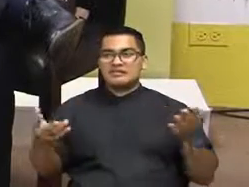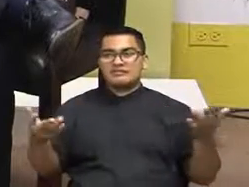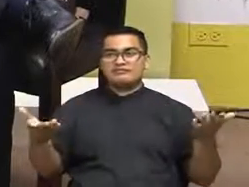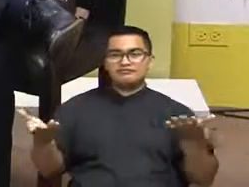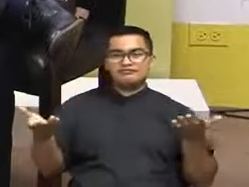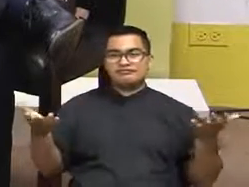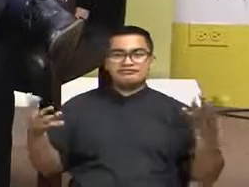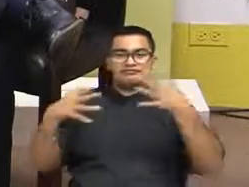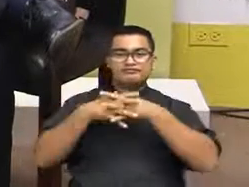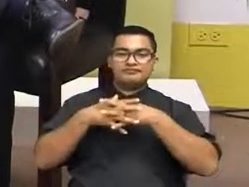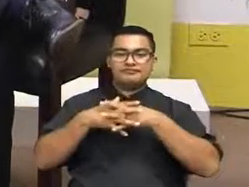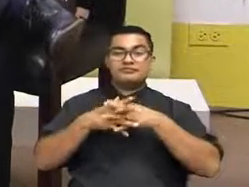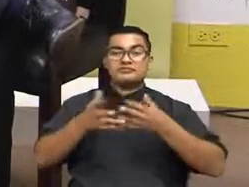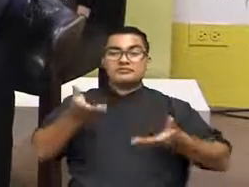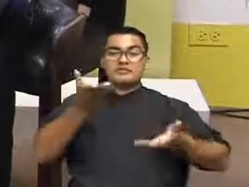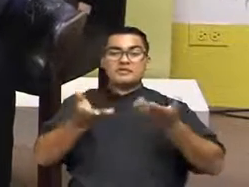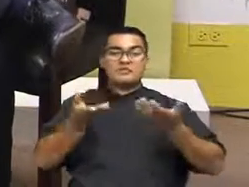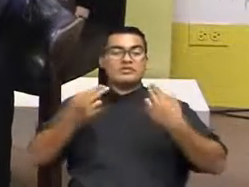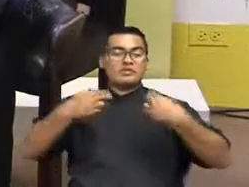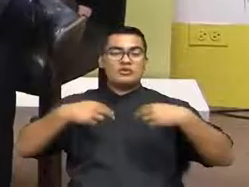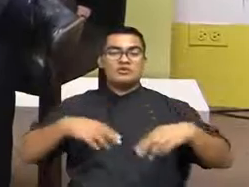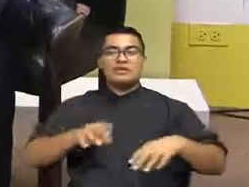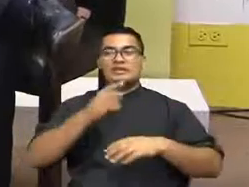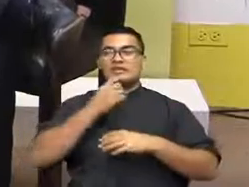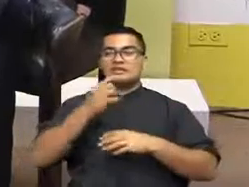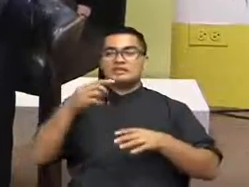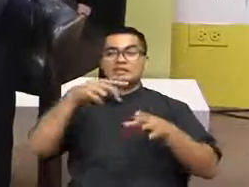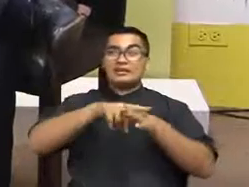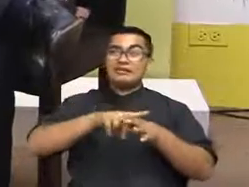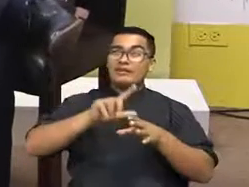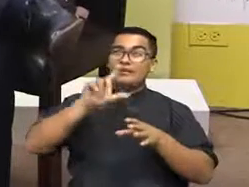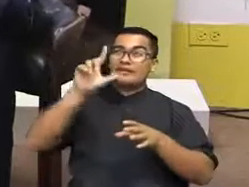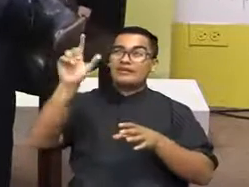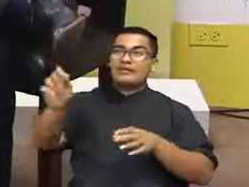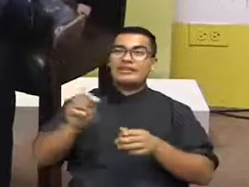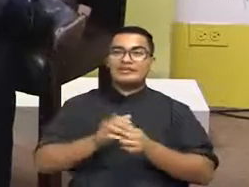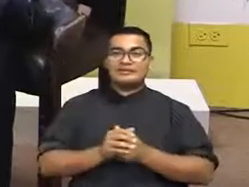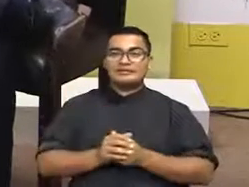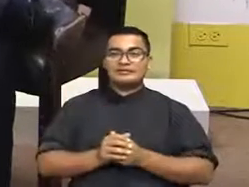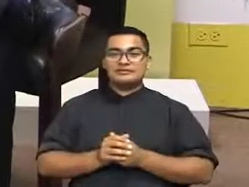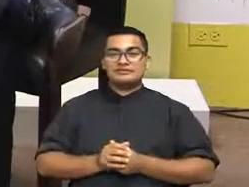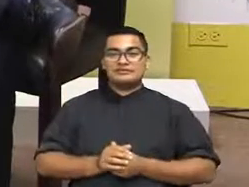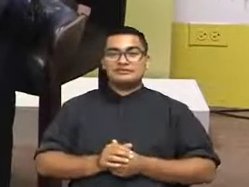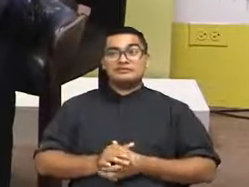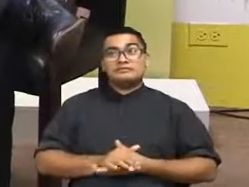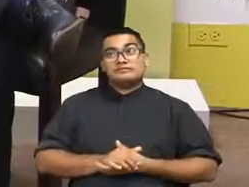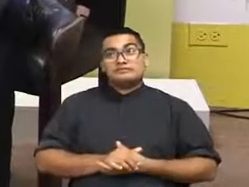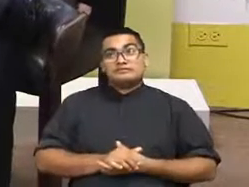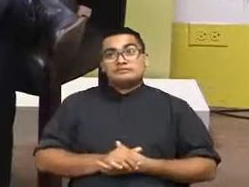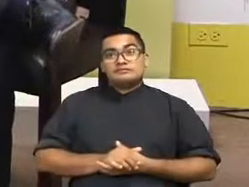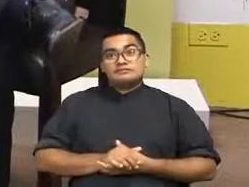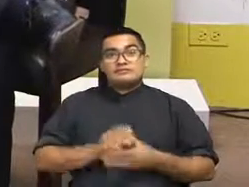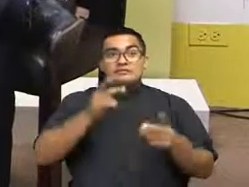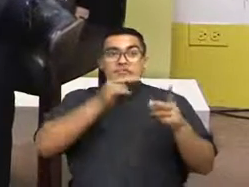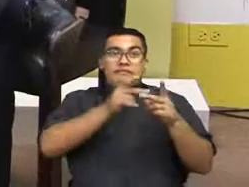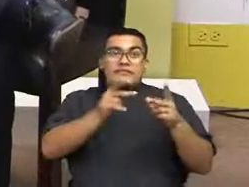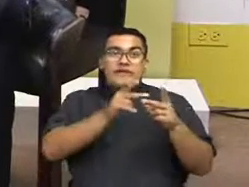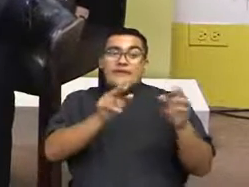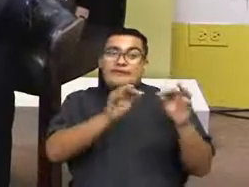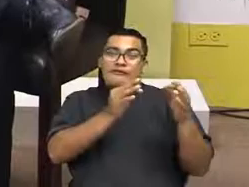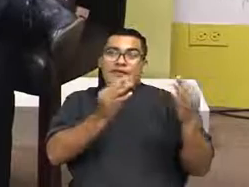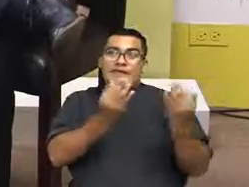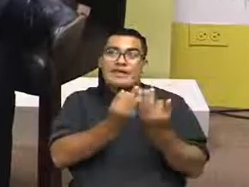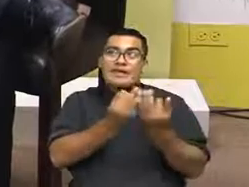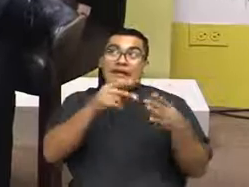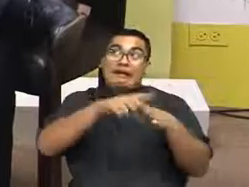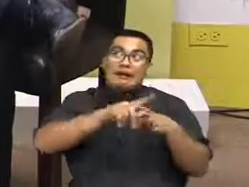bueno recalcarlo porque ocurre principalmente en las zonas rurales. Lamentablemente, dice el dicho, entre los